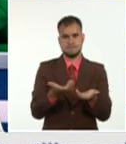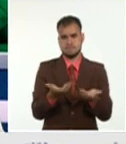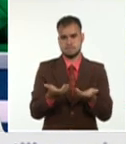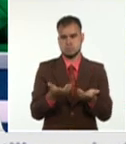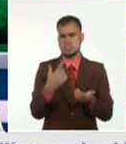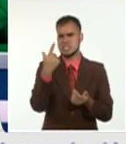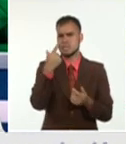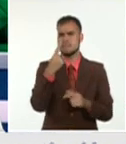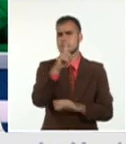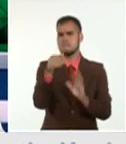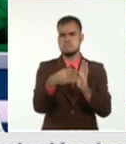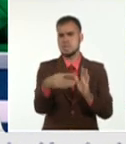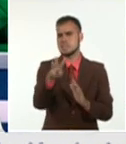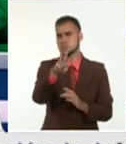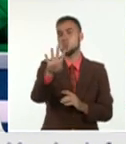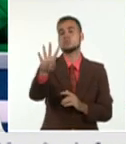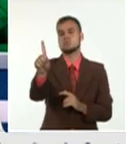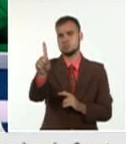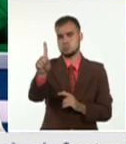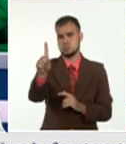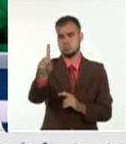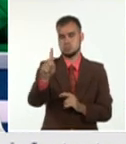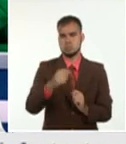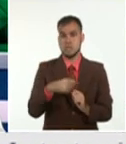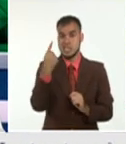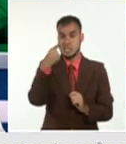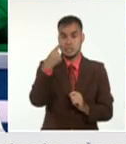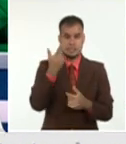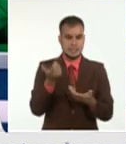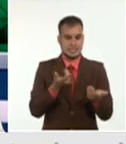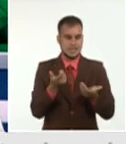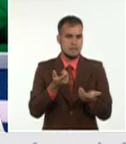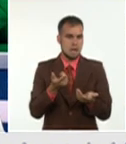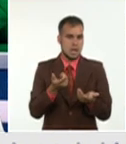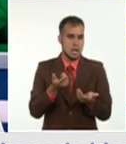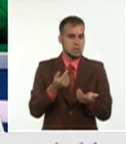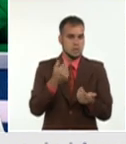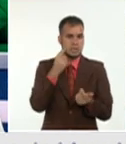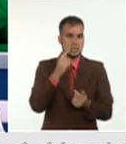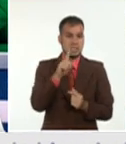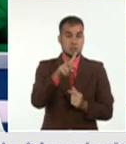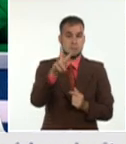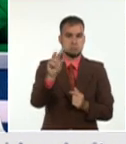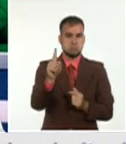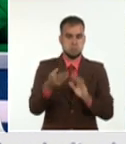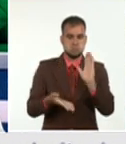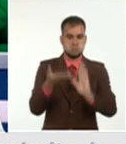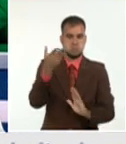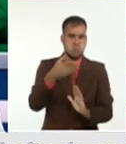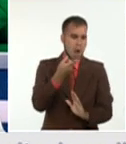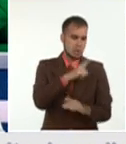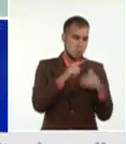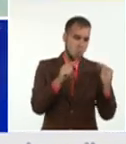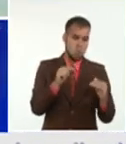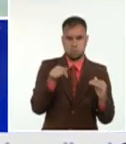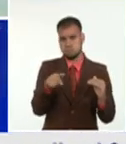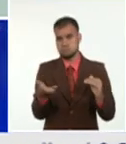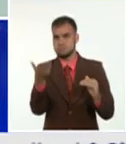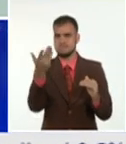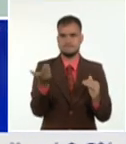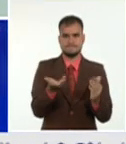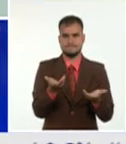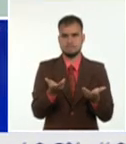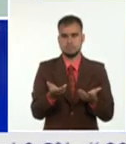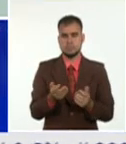1.341, 121 más que el día anterior. Pinar del Río con